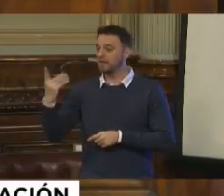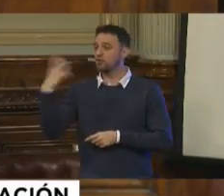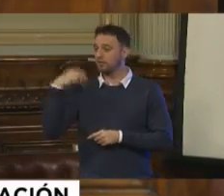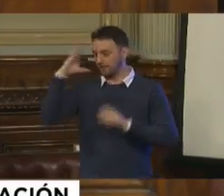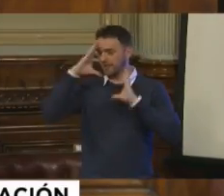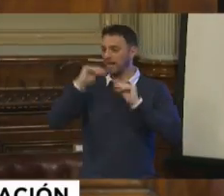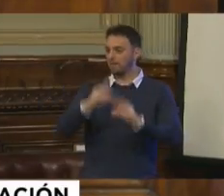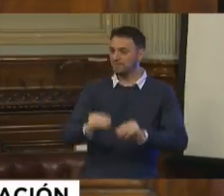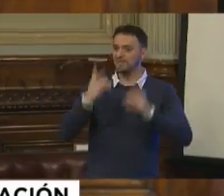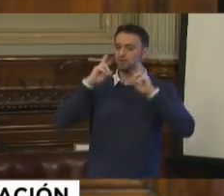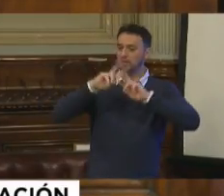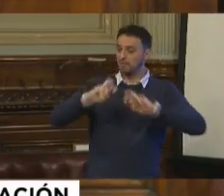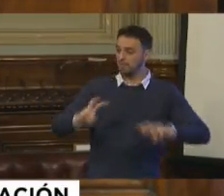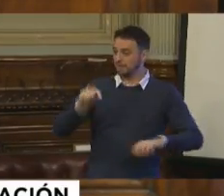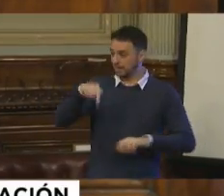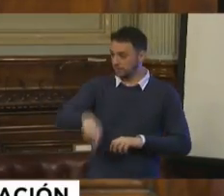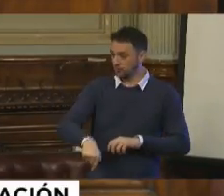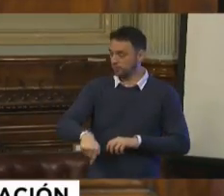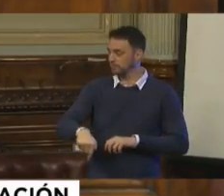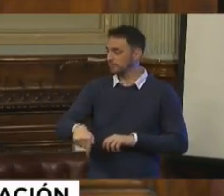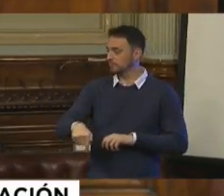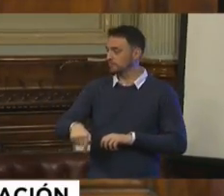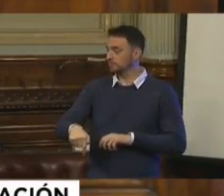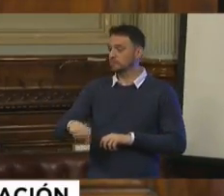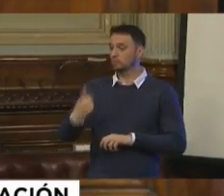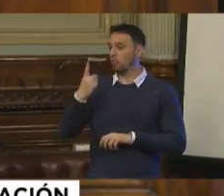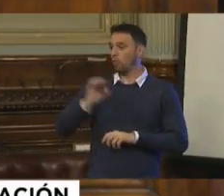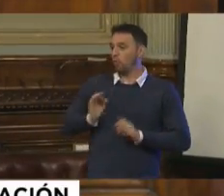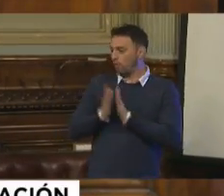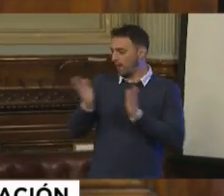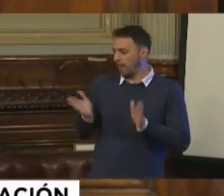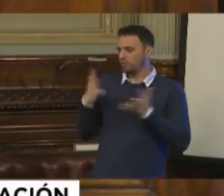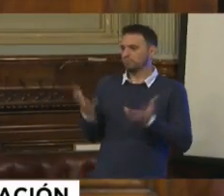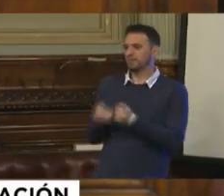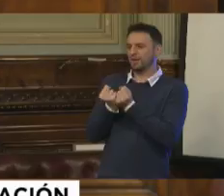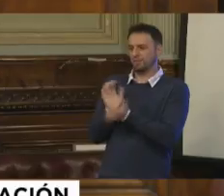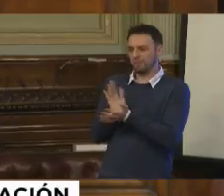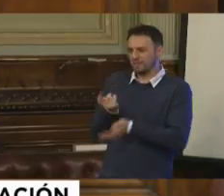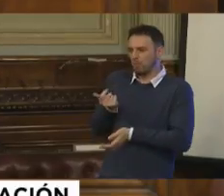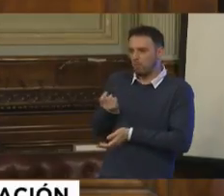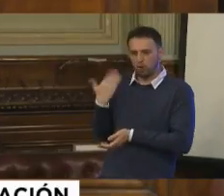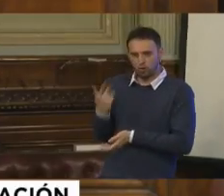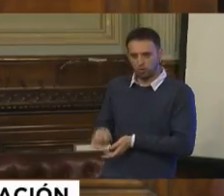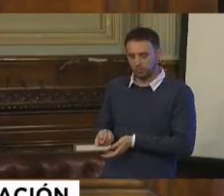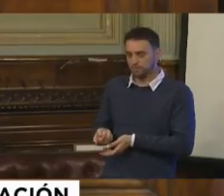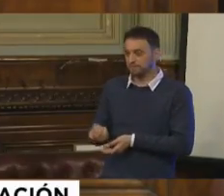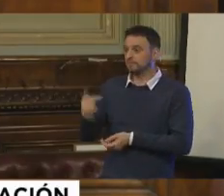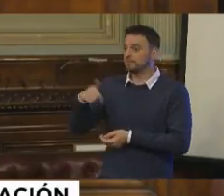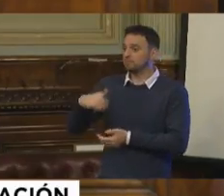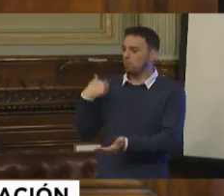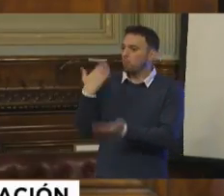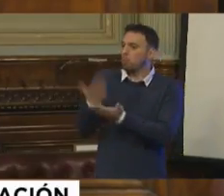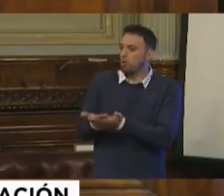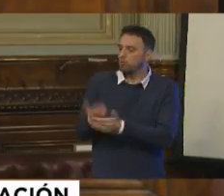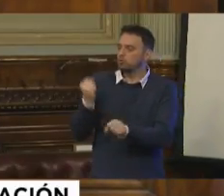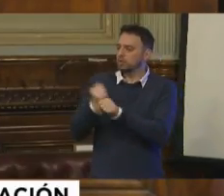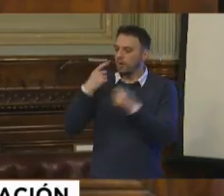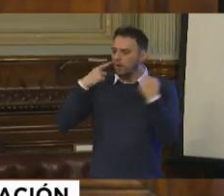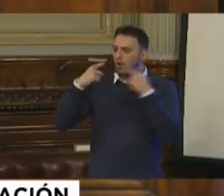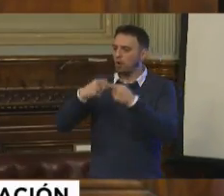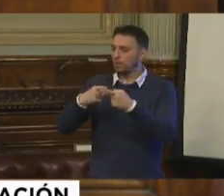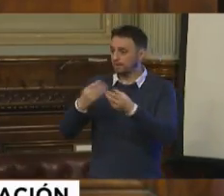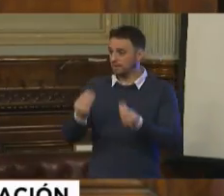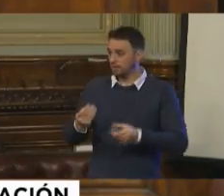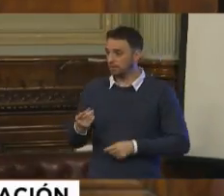dirección general de capacitación investigación va a cumplir recién un año de vida y trabajar